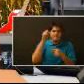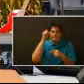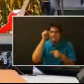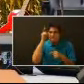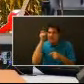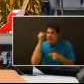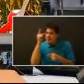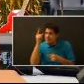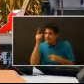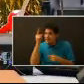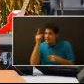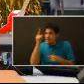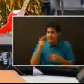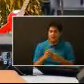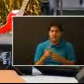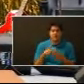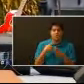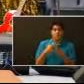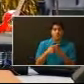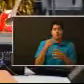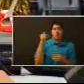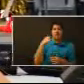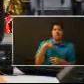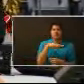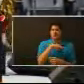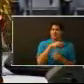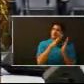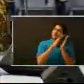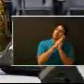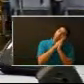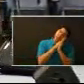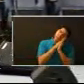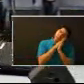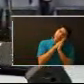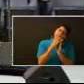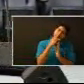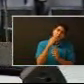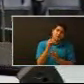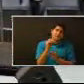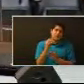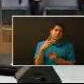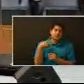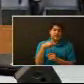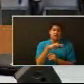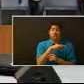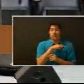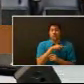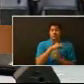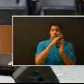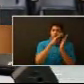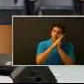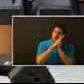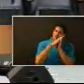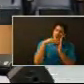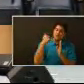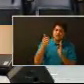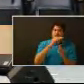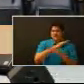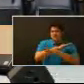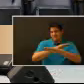nos despierta. Cuando uno está dormido, hermano, uno... Si uno duerme bien, aquello que